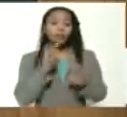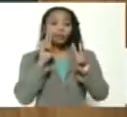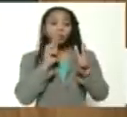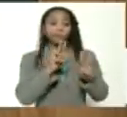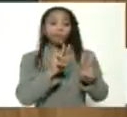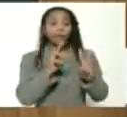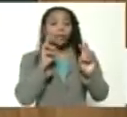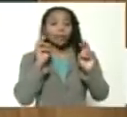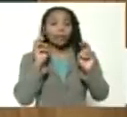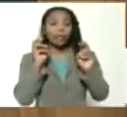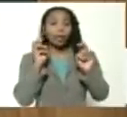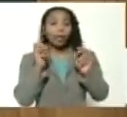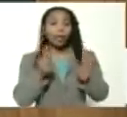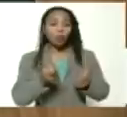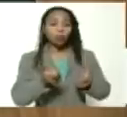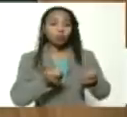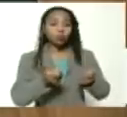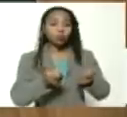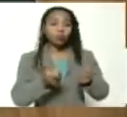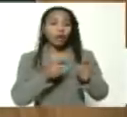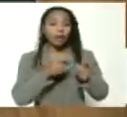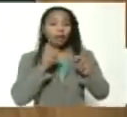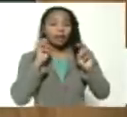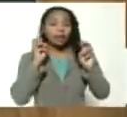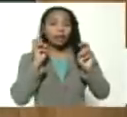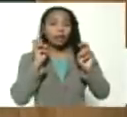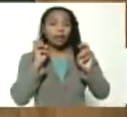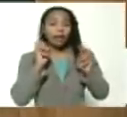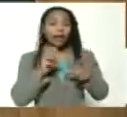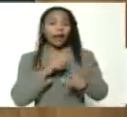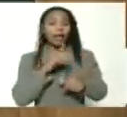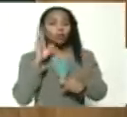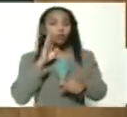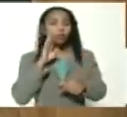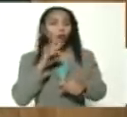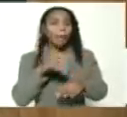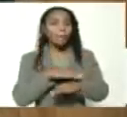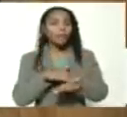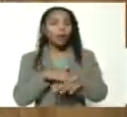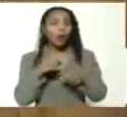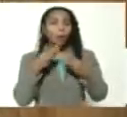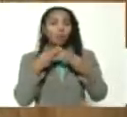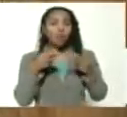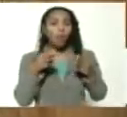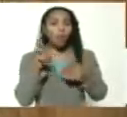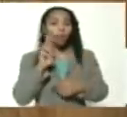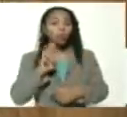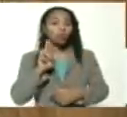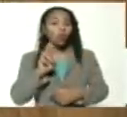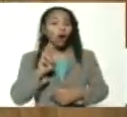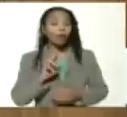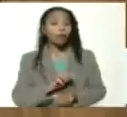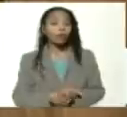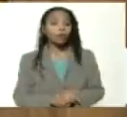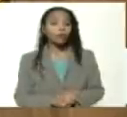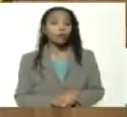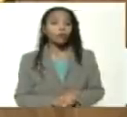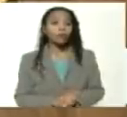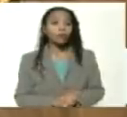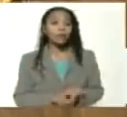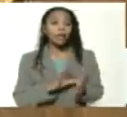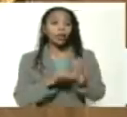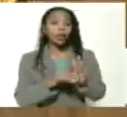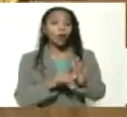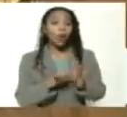tema de vehículos, es un tema que era marginal en el Ministerio Público. A un usuario, a alguien le decomisaban